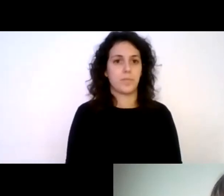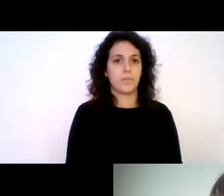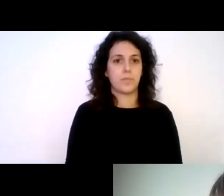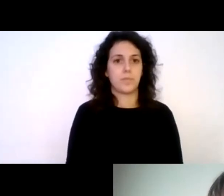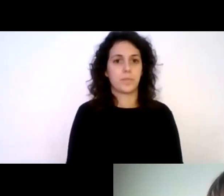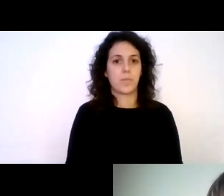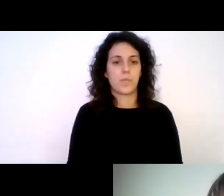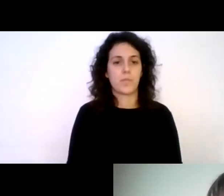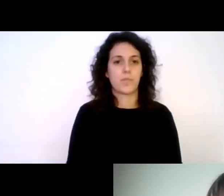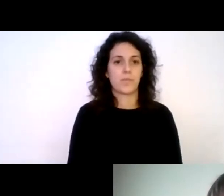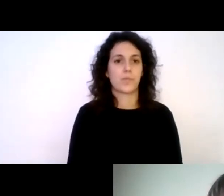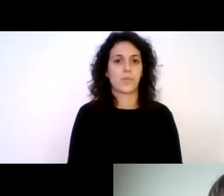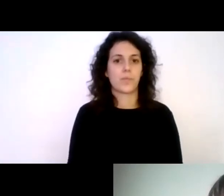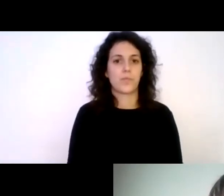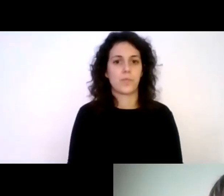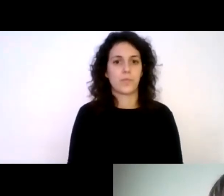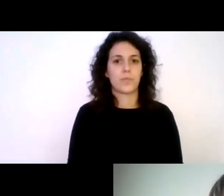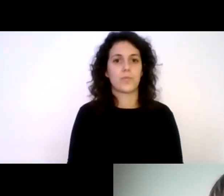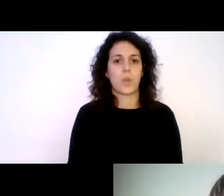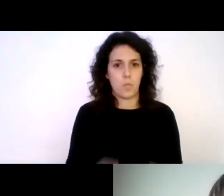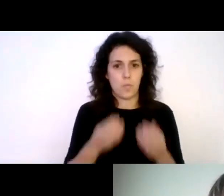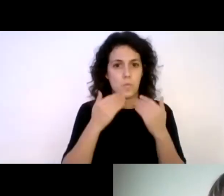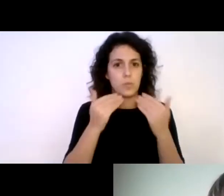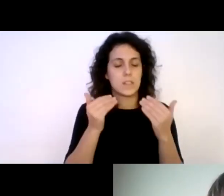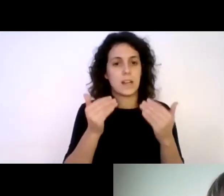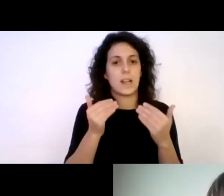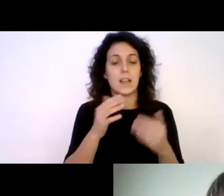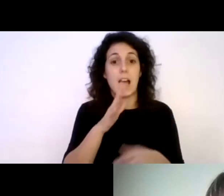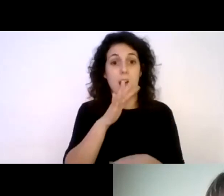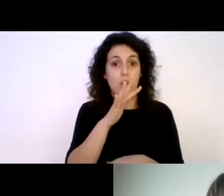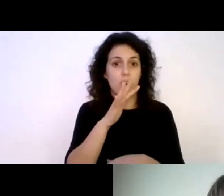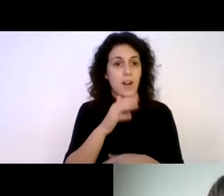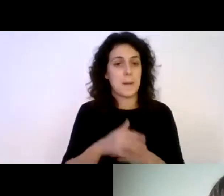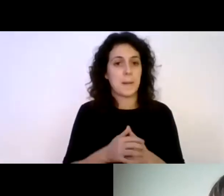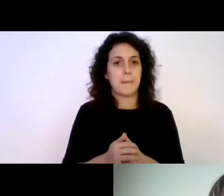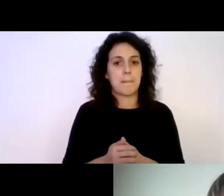much. Now it's really, we should stop. Muy bien, muchas gracias. Ahora tenemos